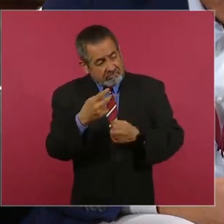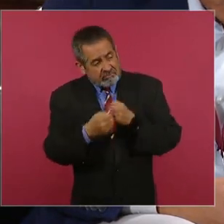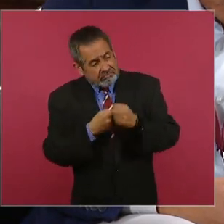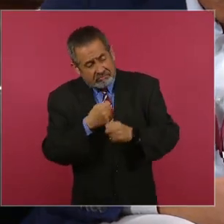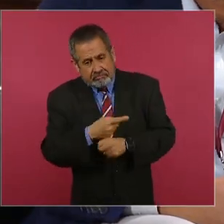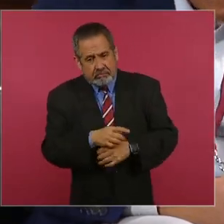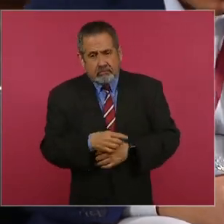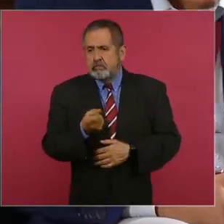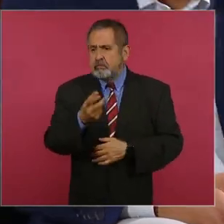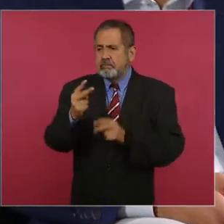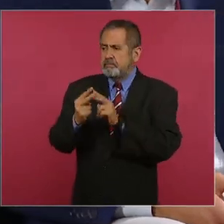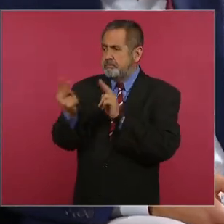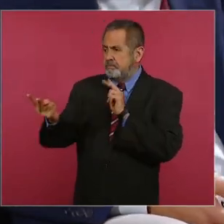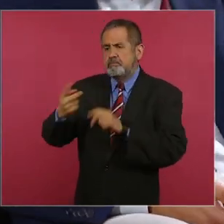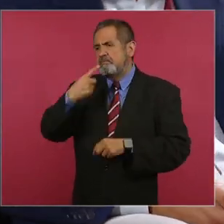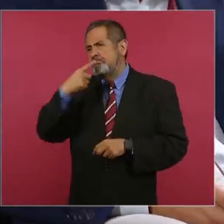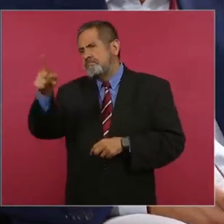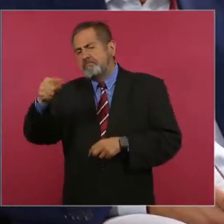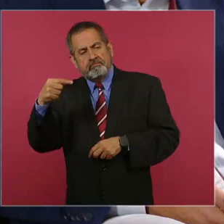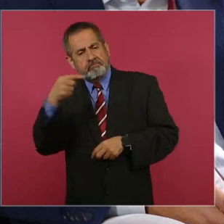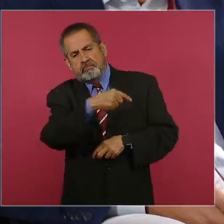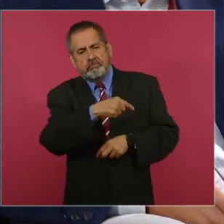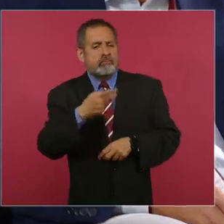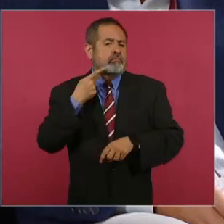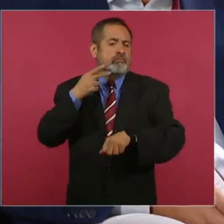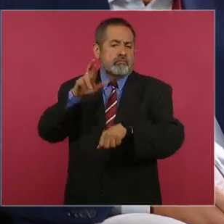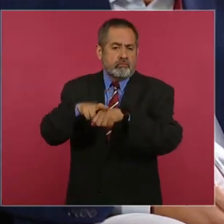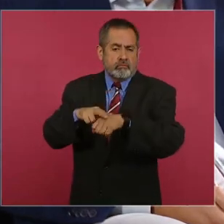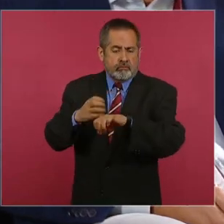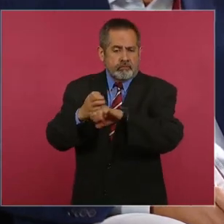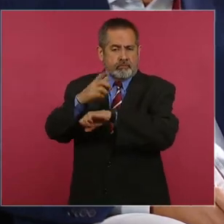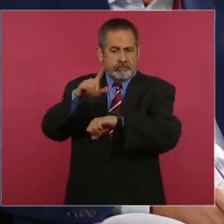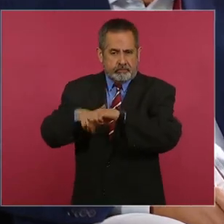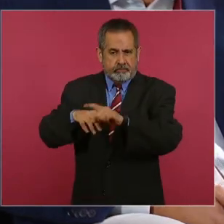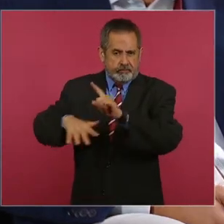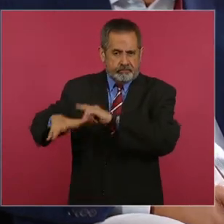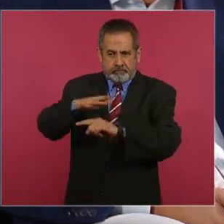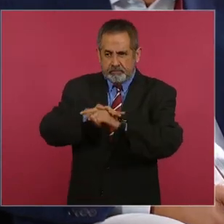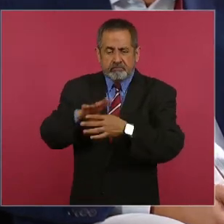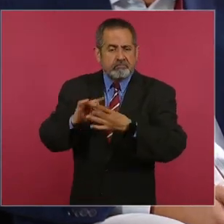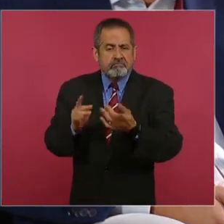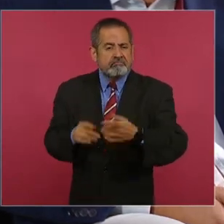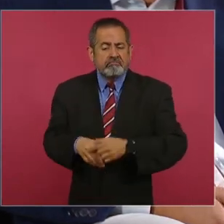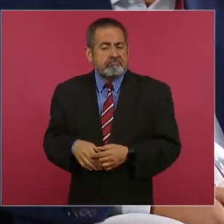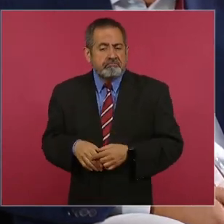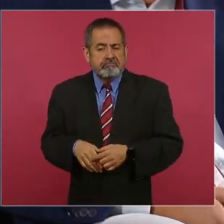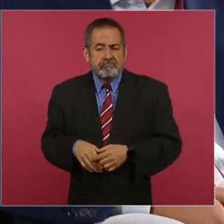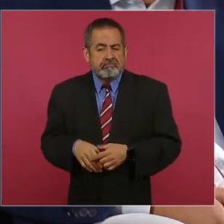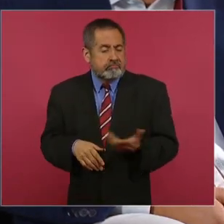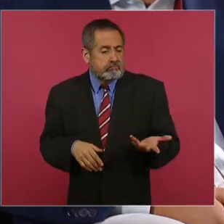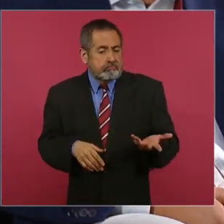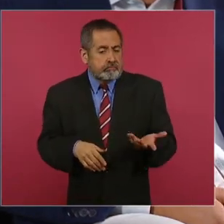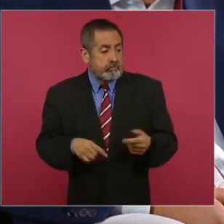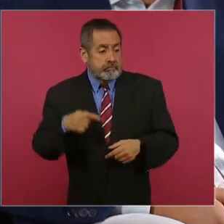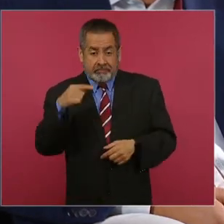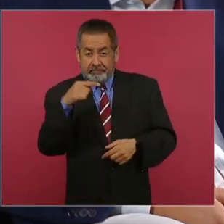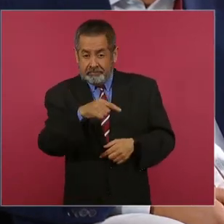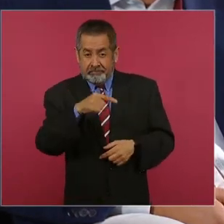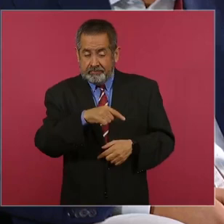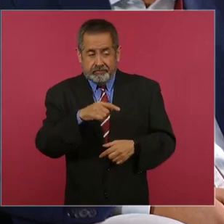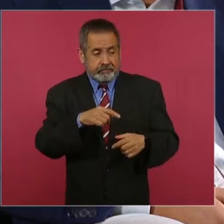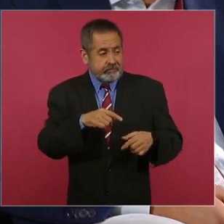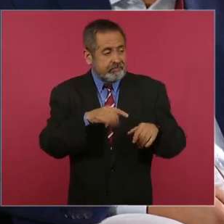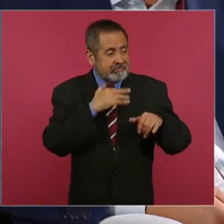han presentado las denuncias en la procuraduría estatal del medio ambiente pero se quejan porque en esta dependencia